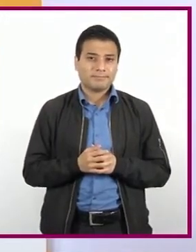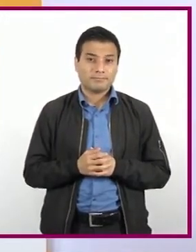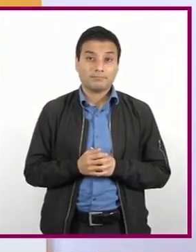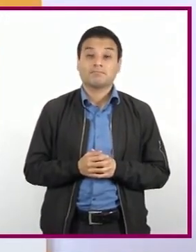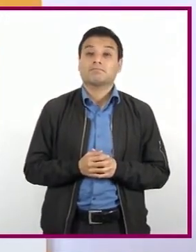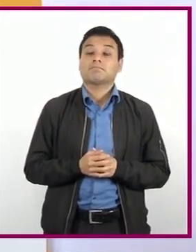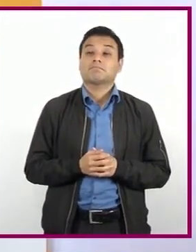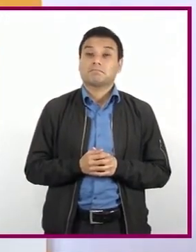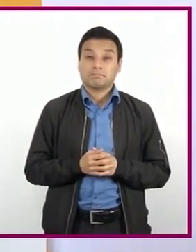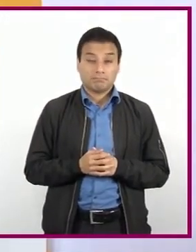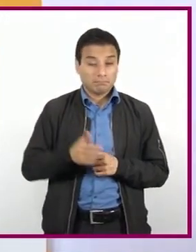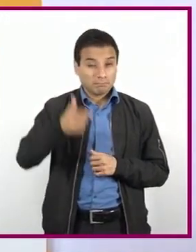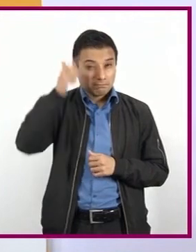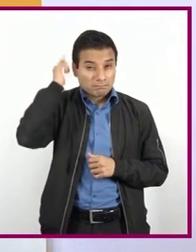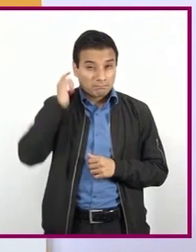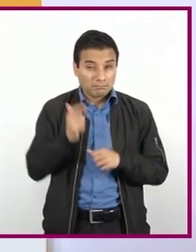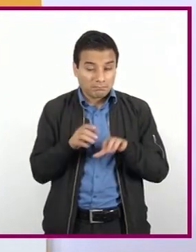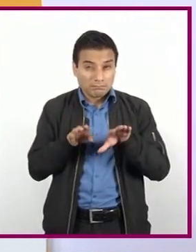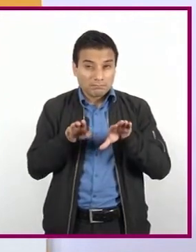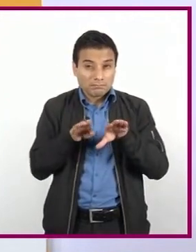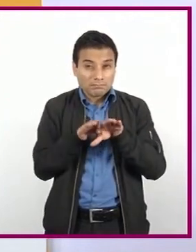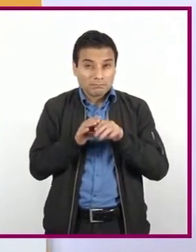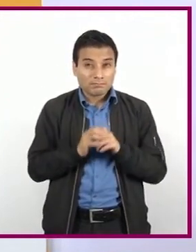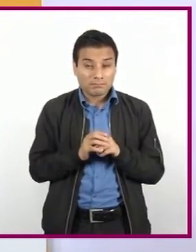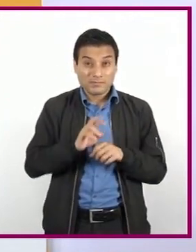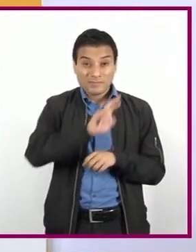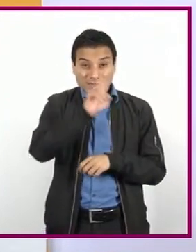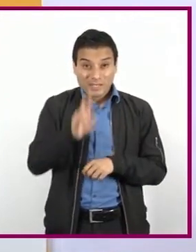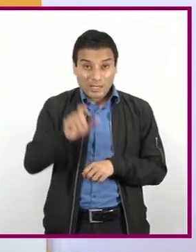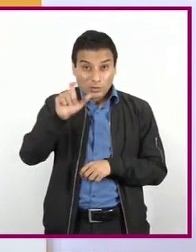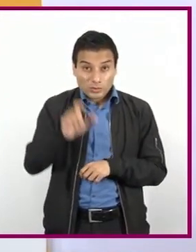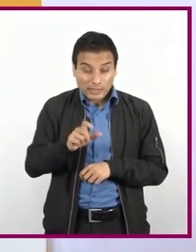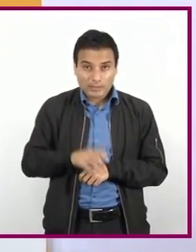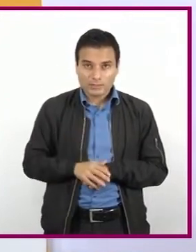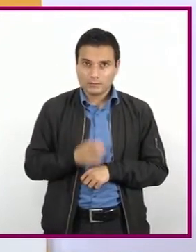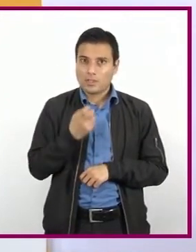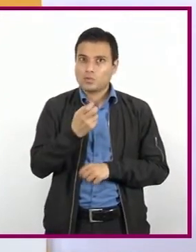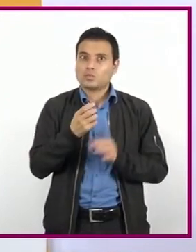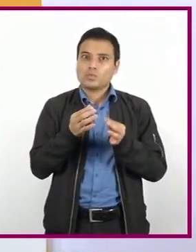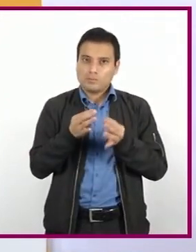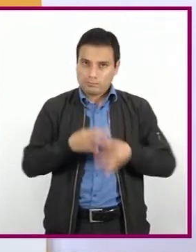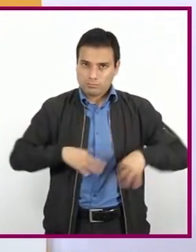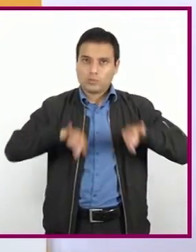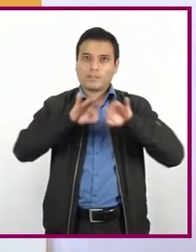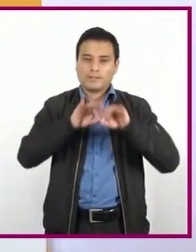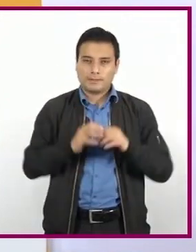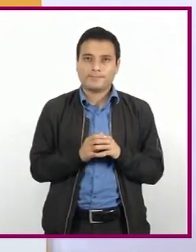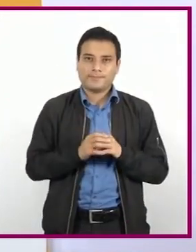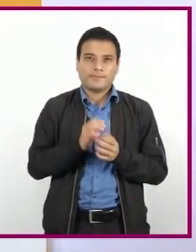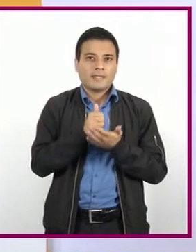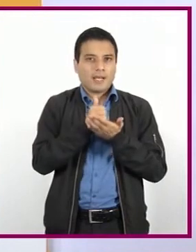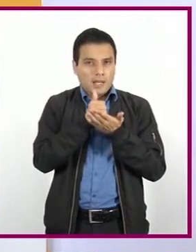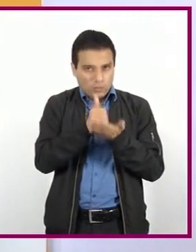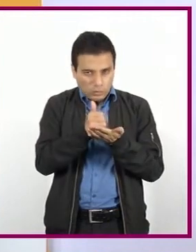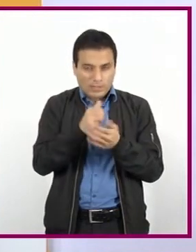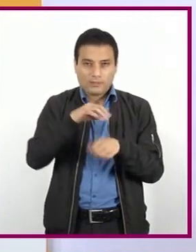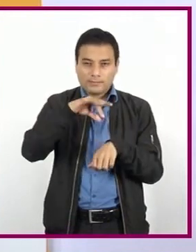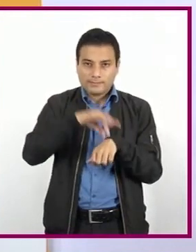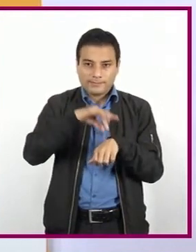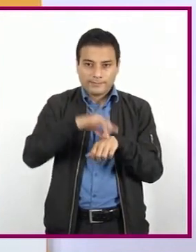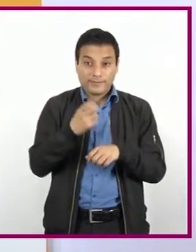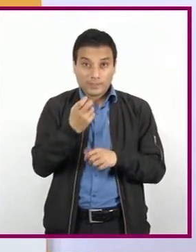Maestra, ¡qué locura! Sin duda los rayos X son un descubrimiento muy importante para la medicina. Gracias a ellos